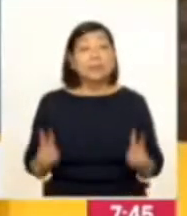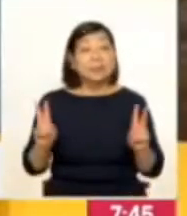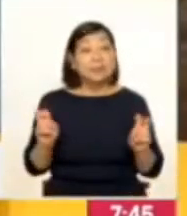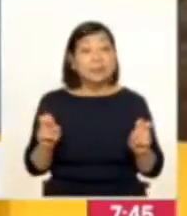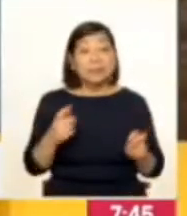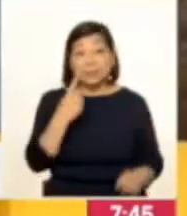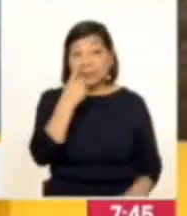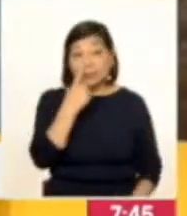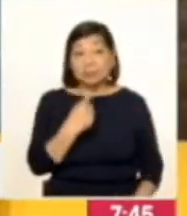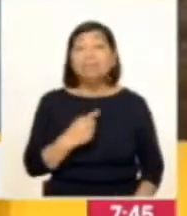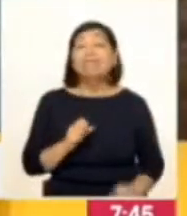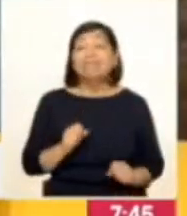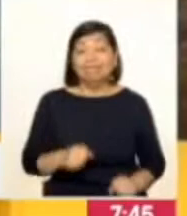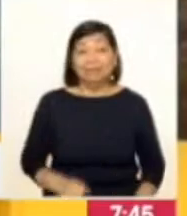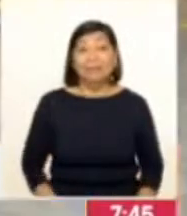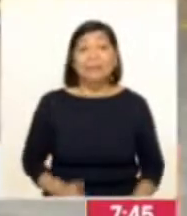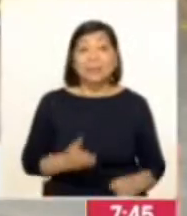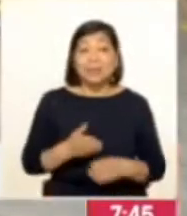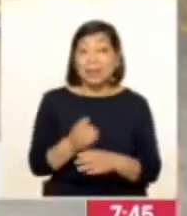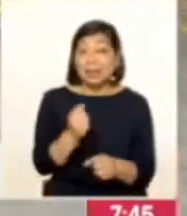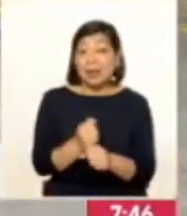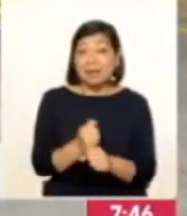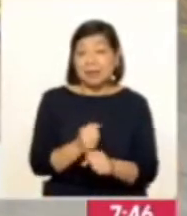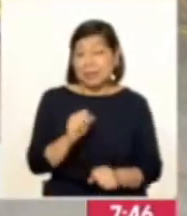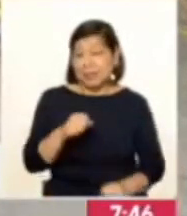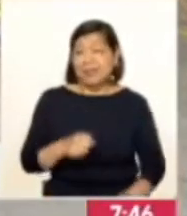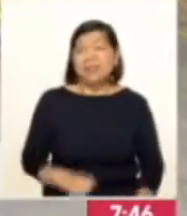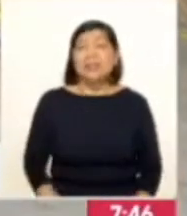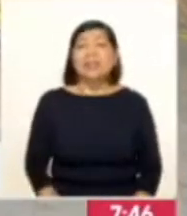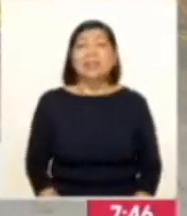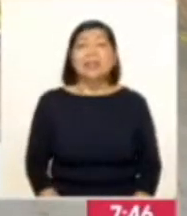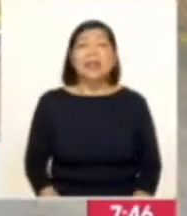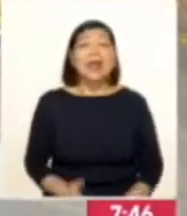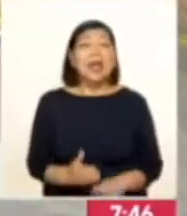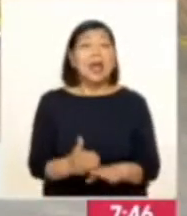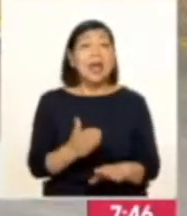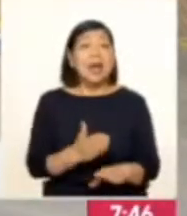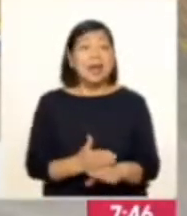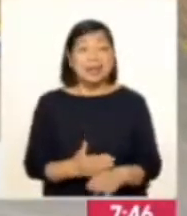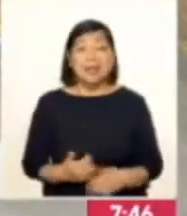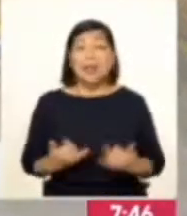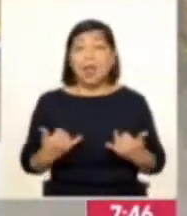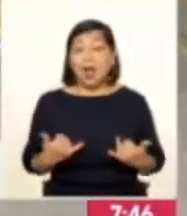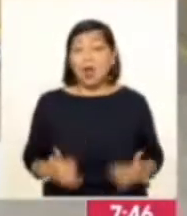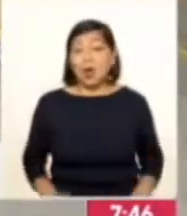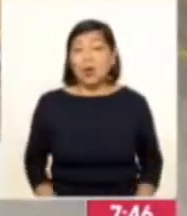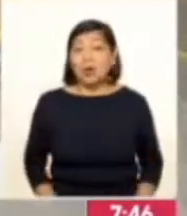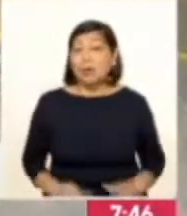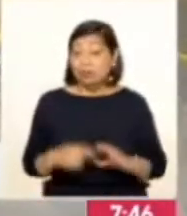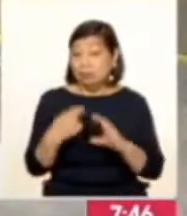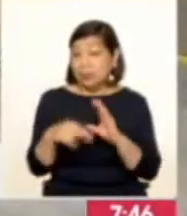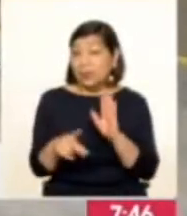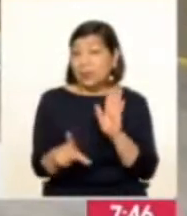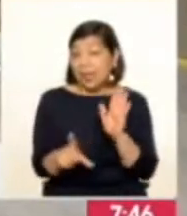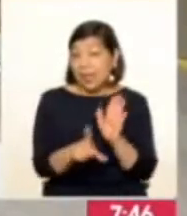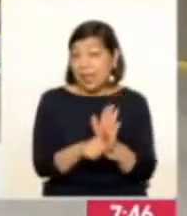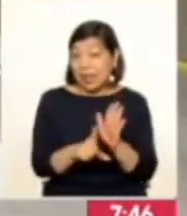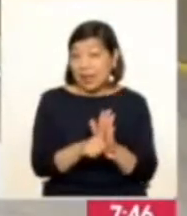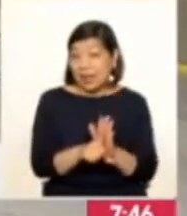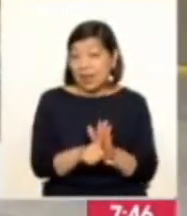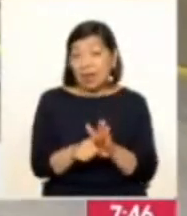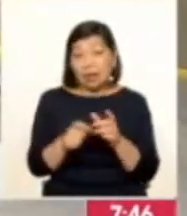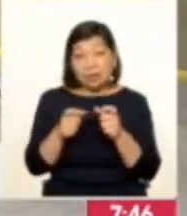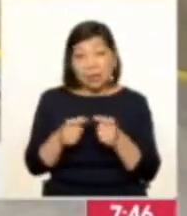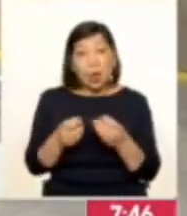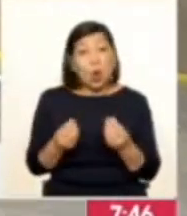con los perfiles no así de los que entran a la función pública por supuesto a diferencia de antes de antes ya ahora se ha emitido una ley que en la